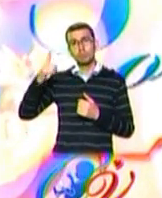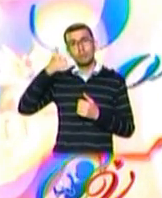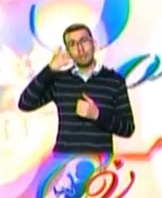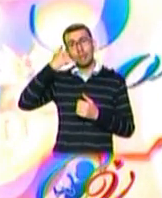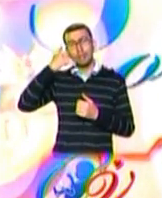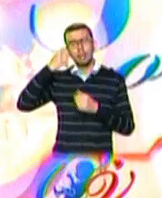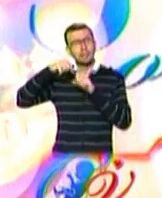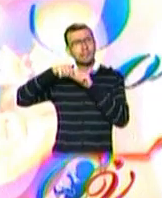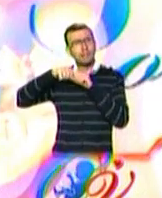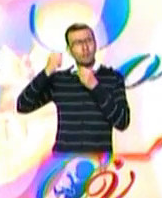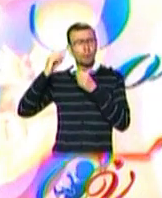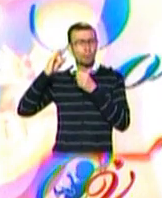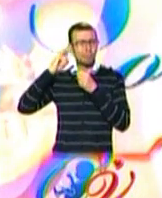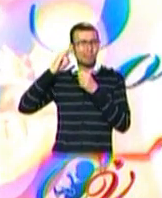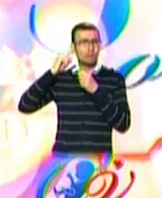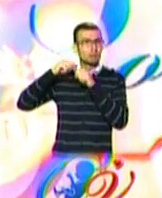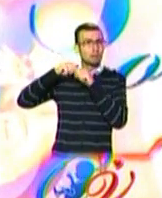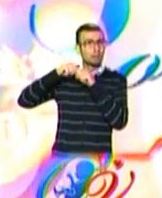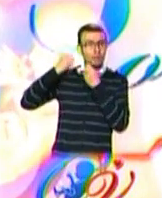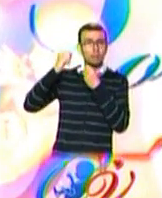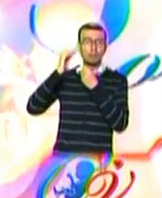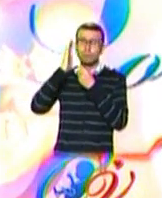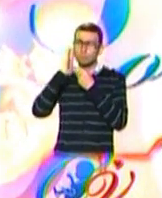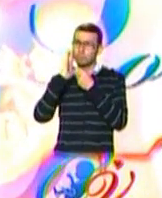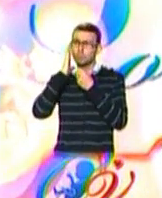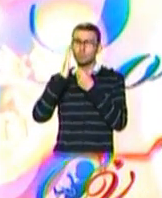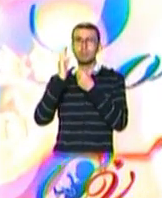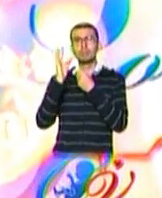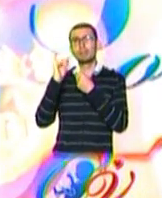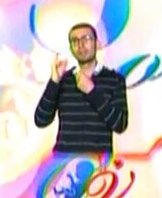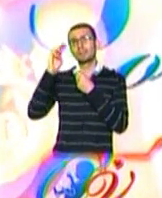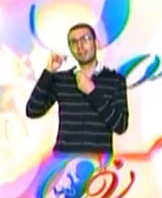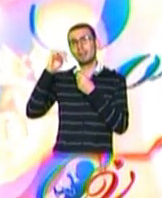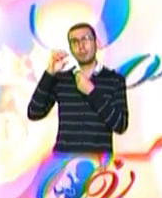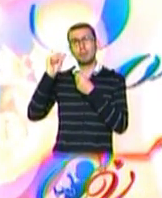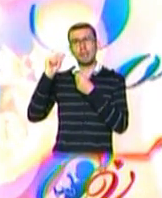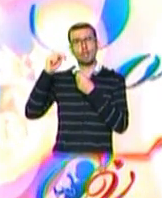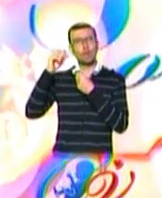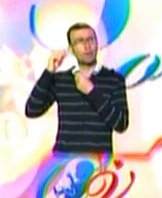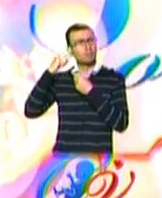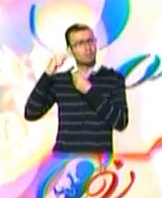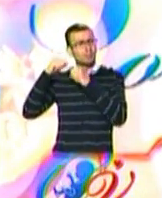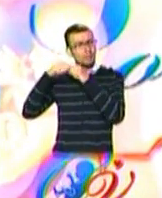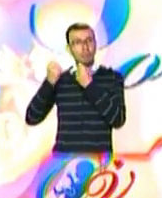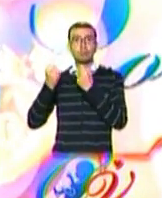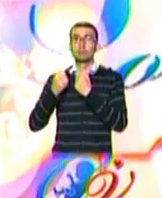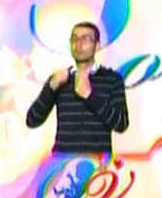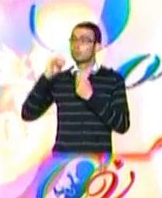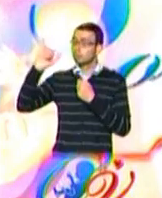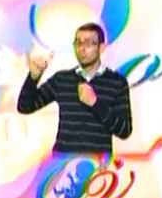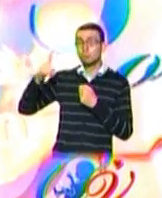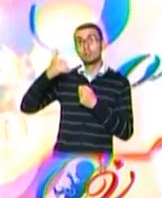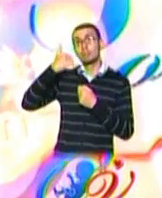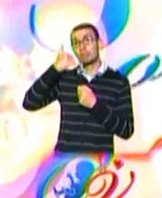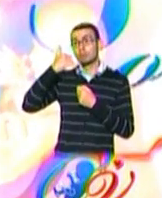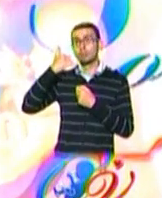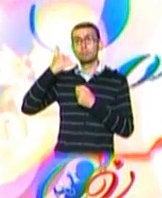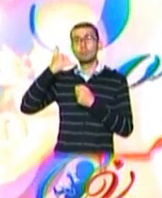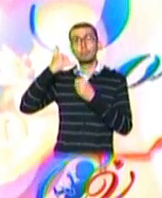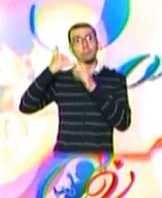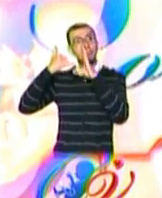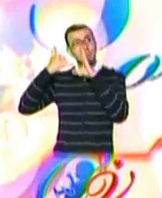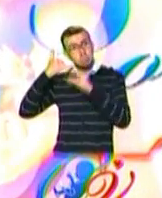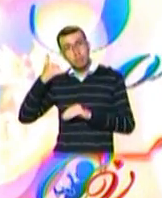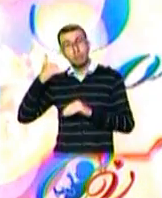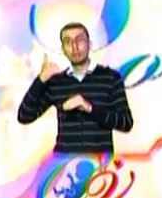tímpano, la capita del tímpano. ¿Cómo? Por una llamada que entró, se cayó y yo